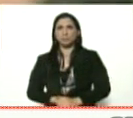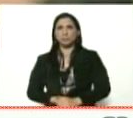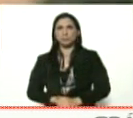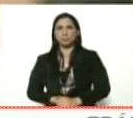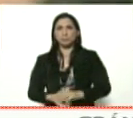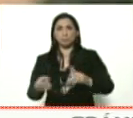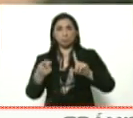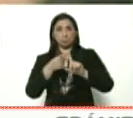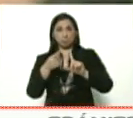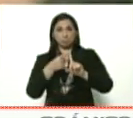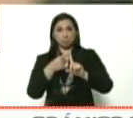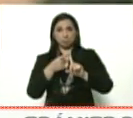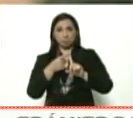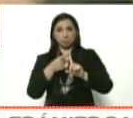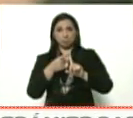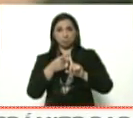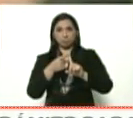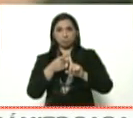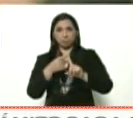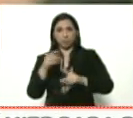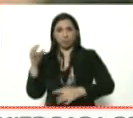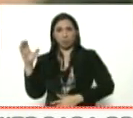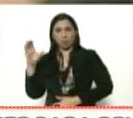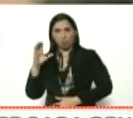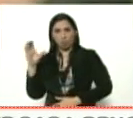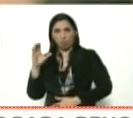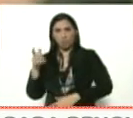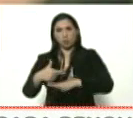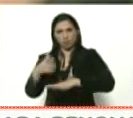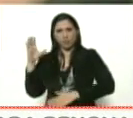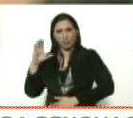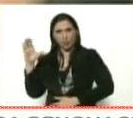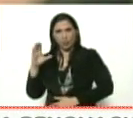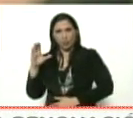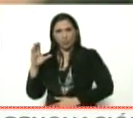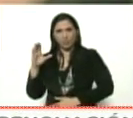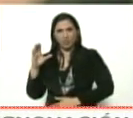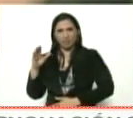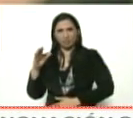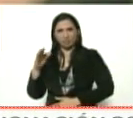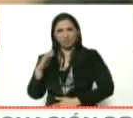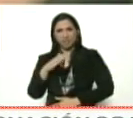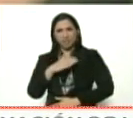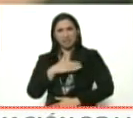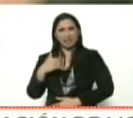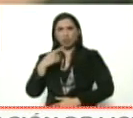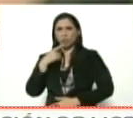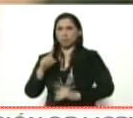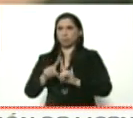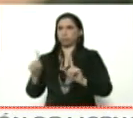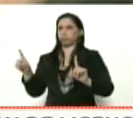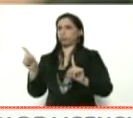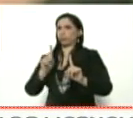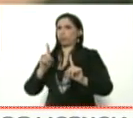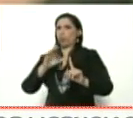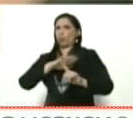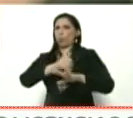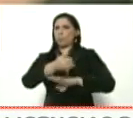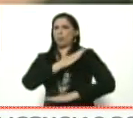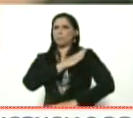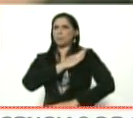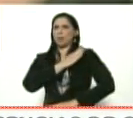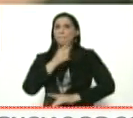Sobre la primera, Colombia, el gobierno de Colombia ha tratado de desmarcarse, pero